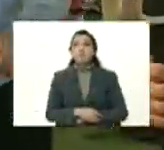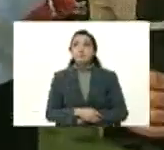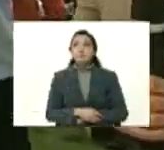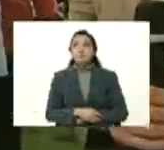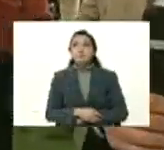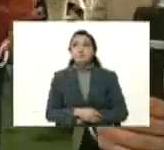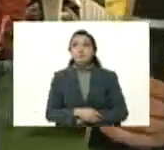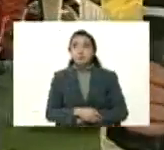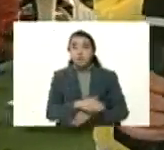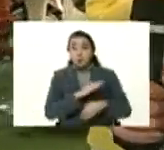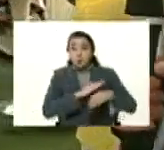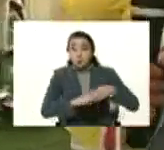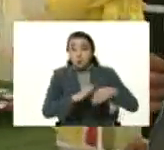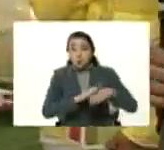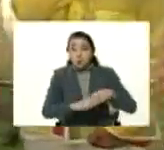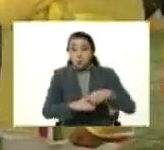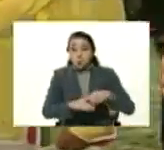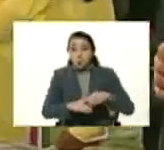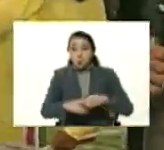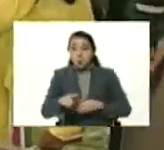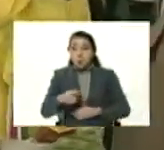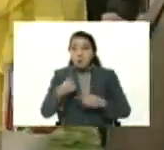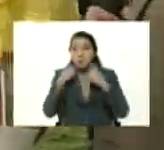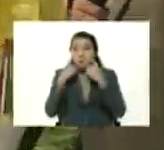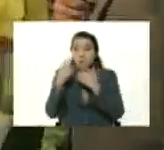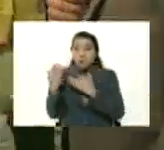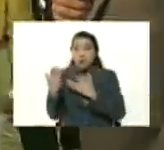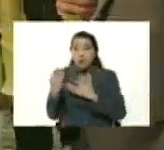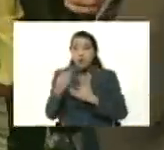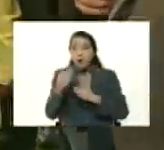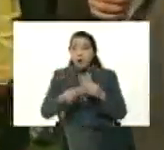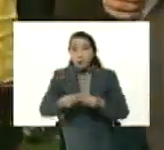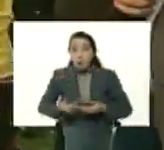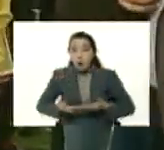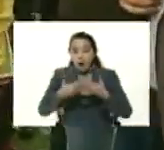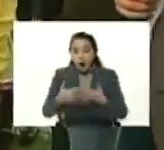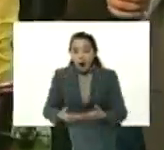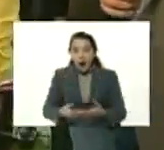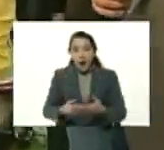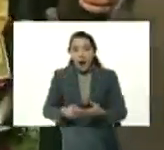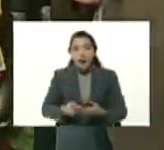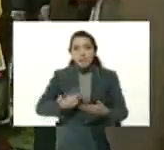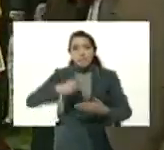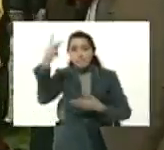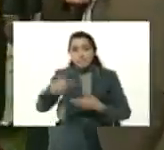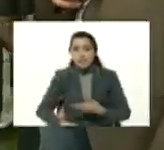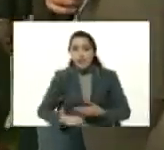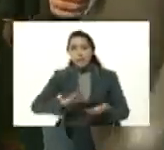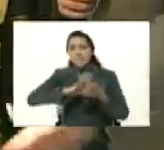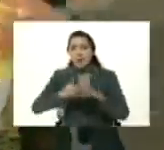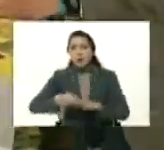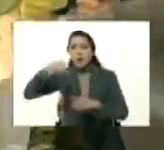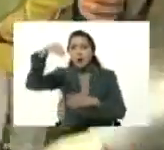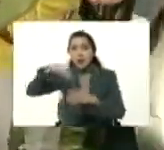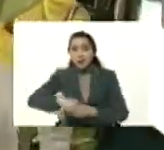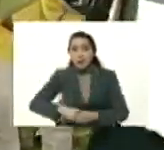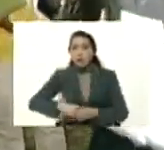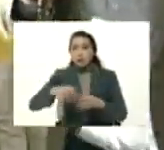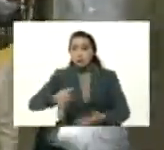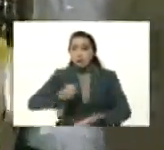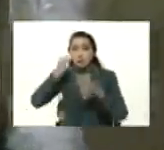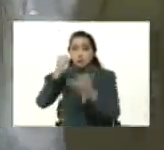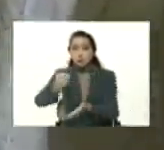Esa mortadela que ustedes ven de Puro Lomo va al Plan Proteína, barrio adentro, comunidad adentro. ¿Qué dice